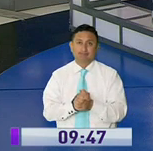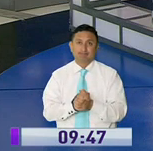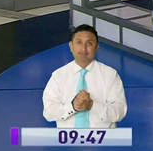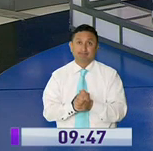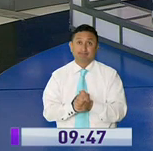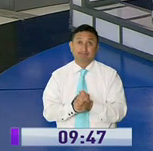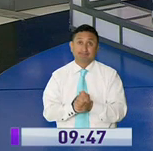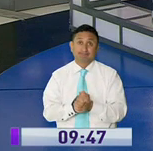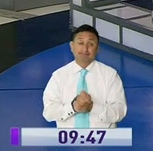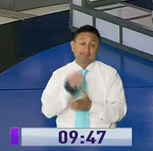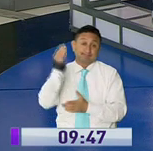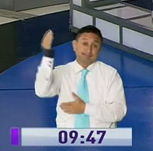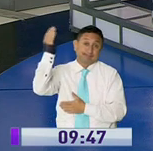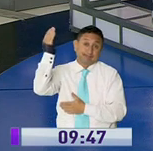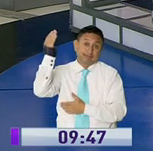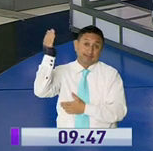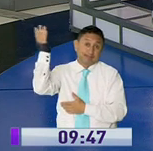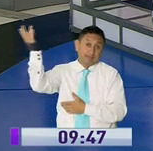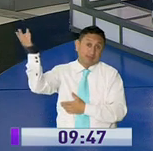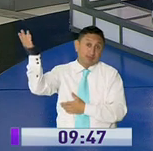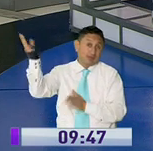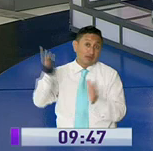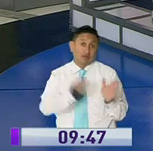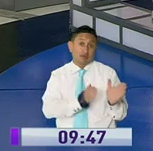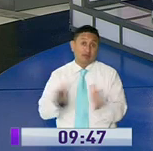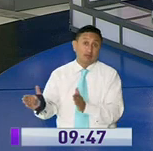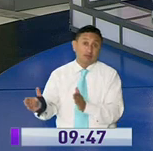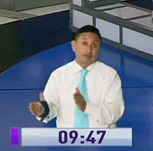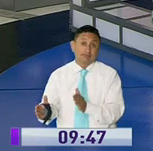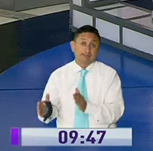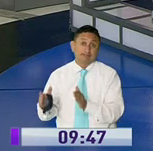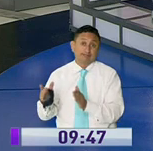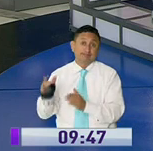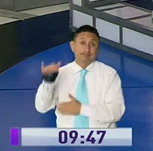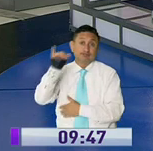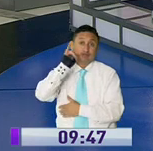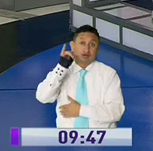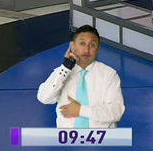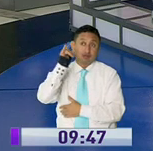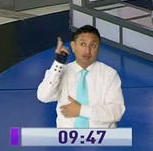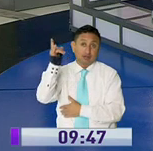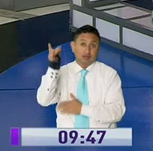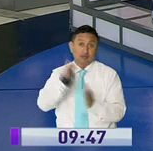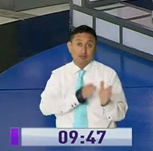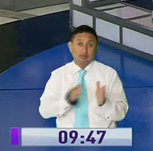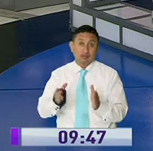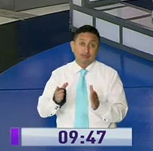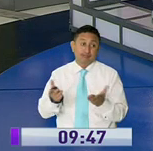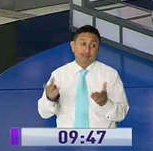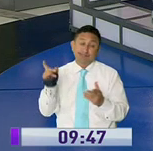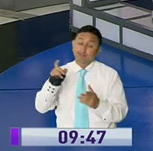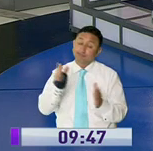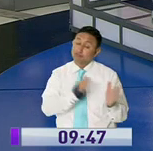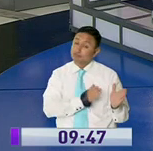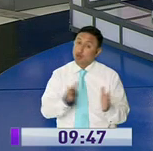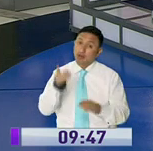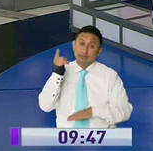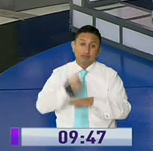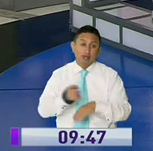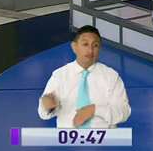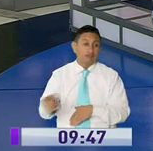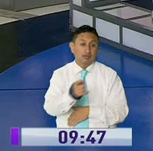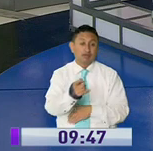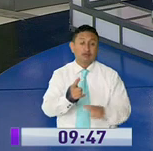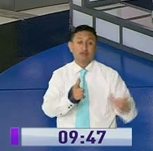el alcalde, pues, que ponga orden el alcalde. Ahí el alcalde de Sangolquí, esta ciudad satélite de Quito, tiene que poner orden. O sea, tiene que poner orden junto a